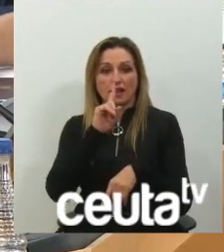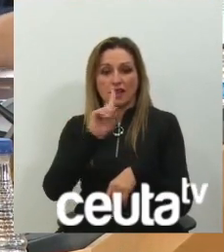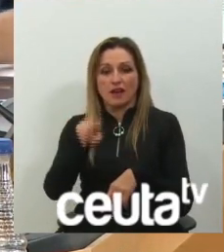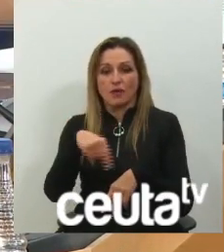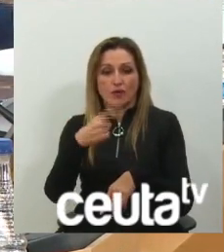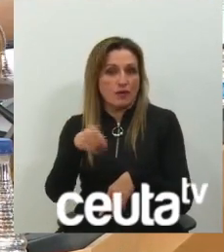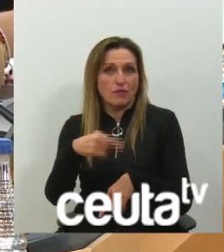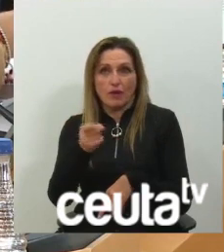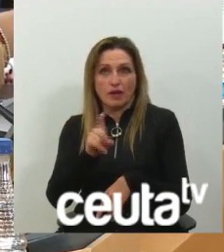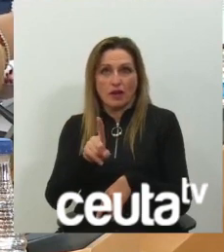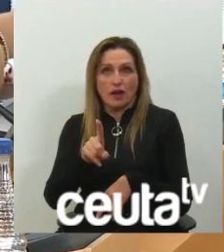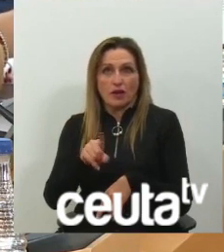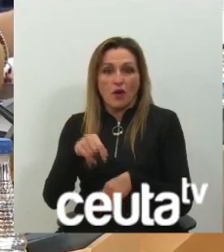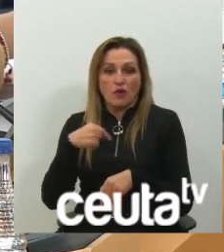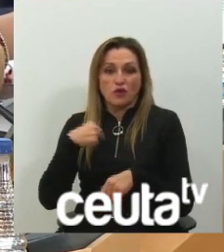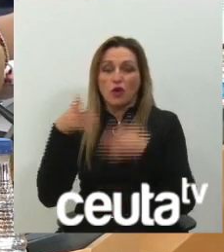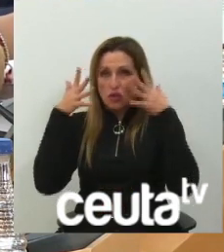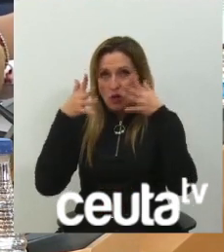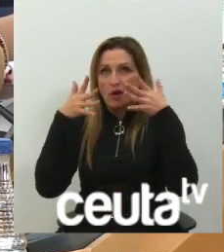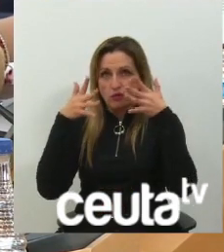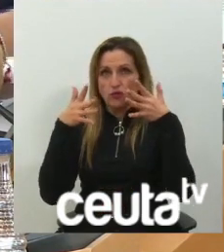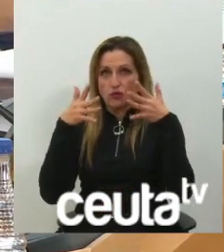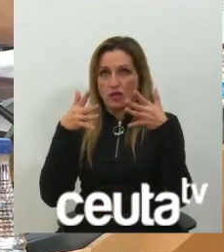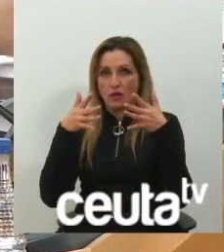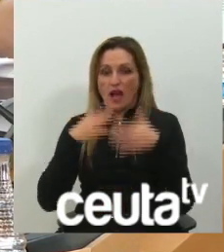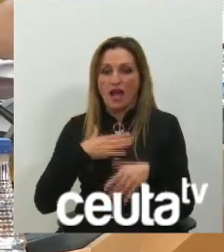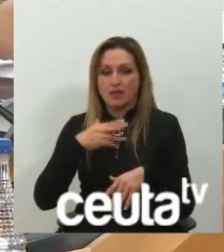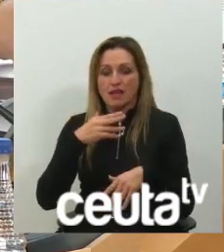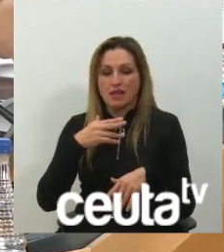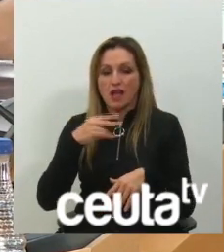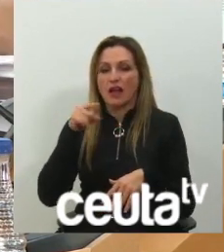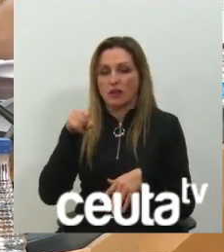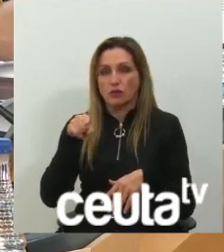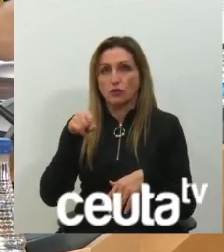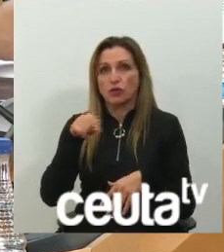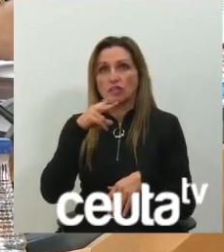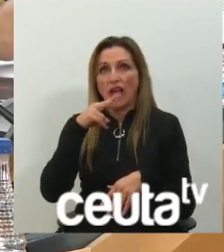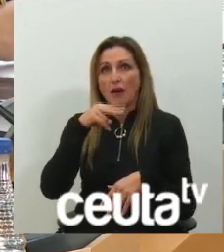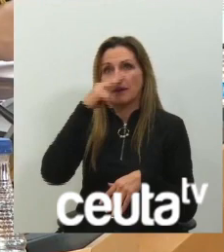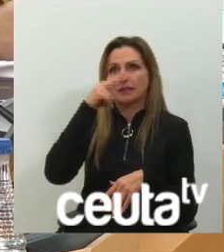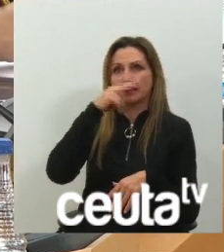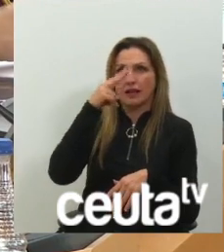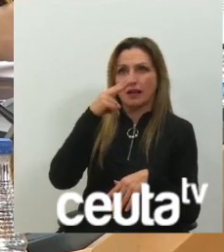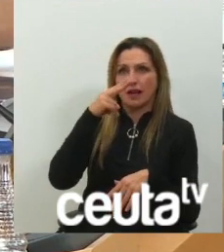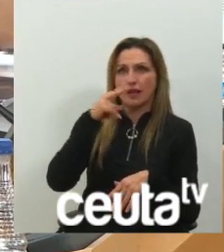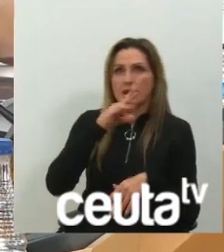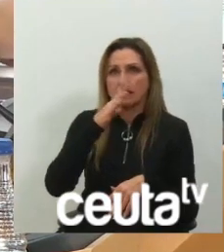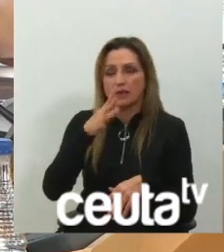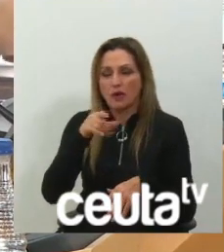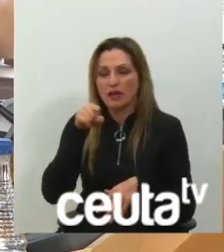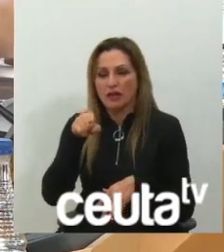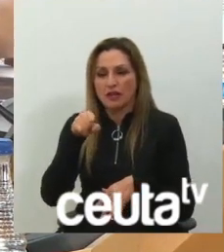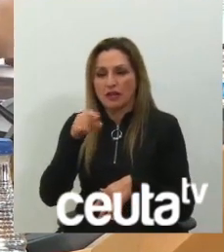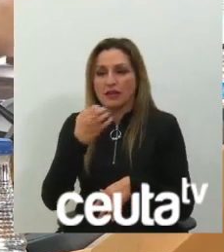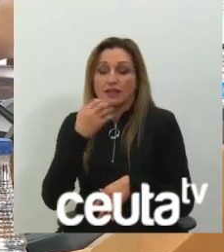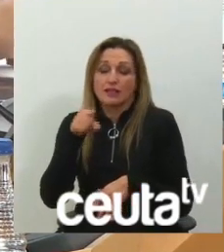consejo a mí sinceramente se lo diga si a mí me interesa que usted hable 2000 cuando cuanto más habló usted